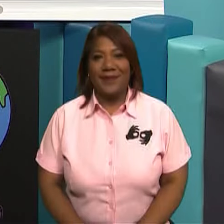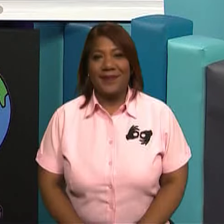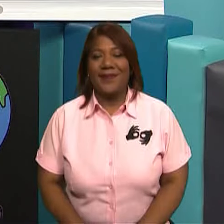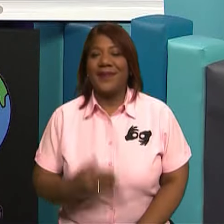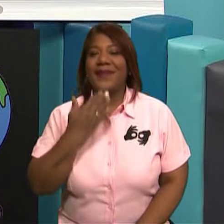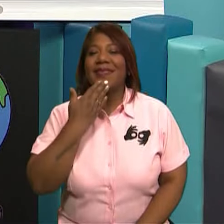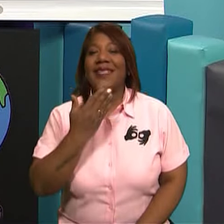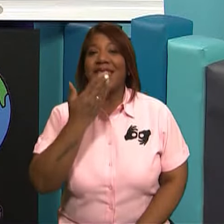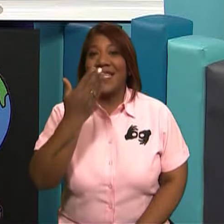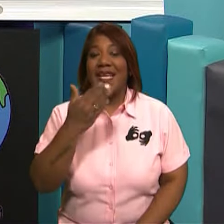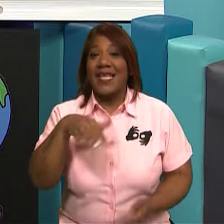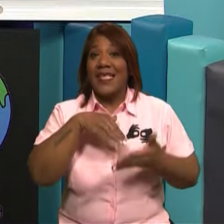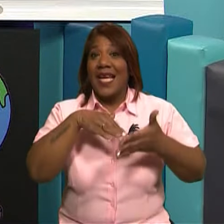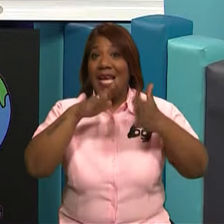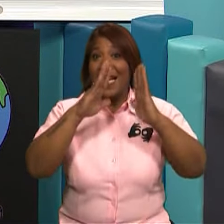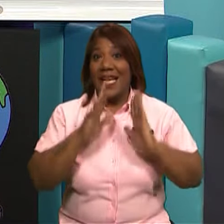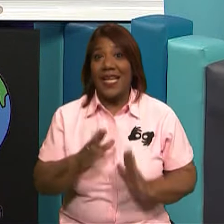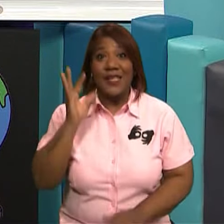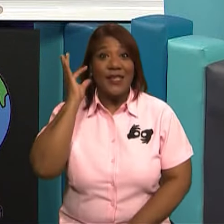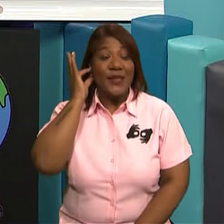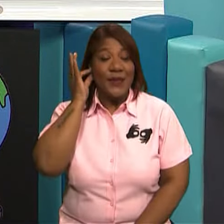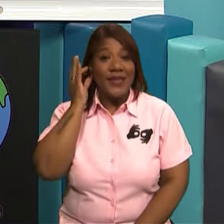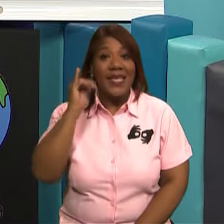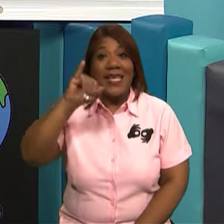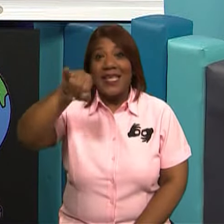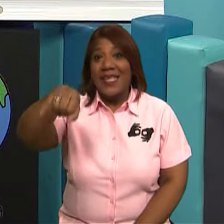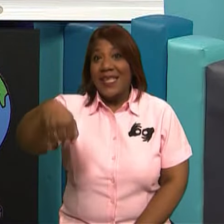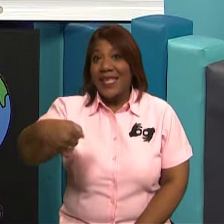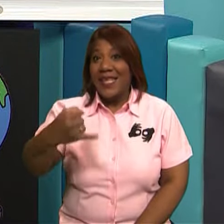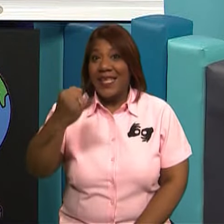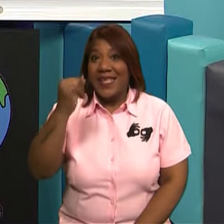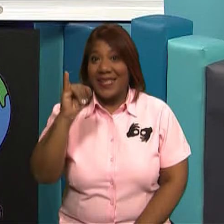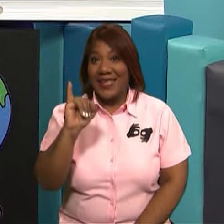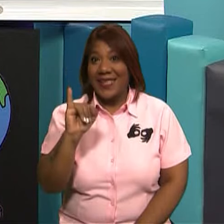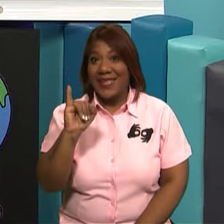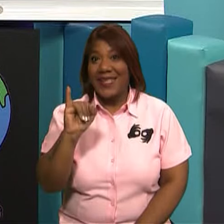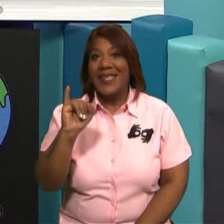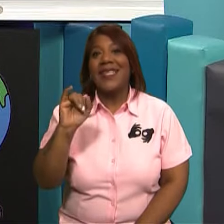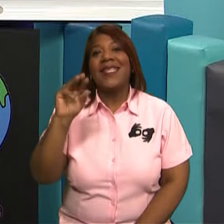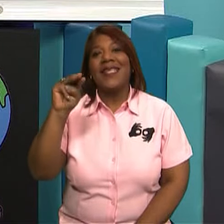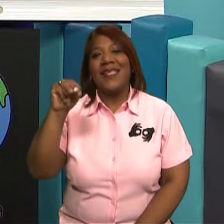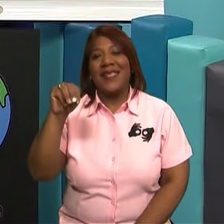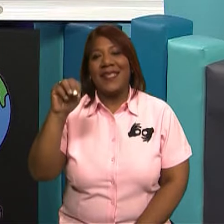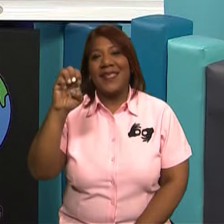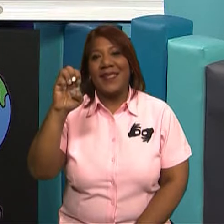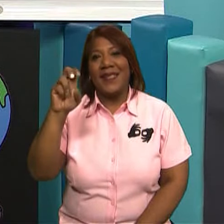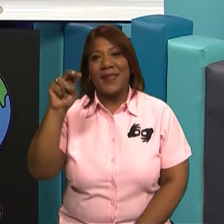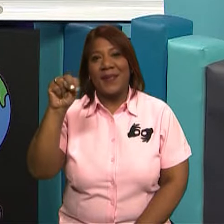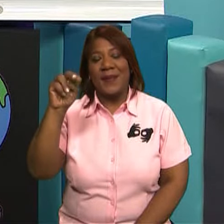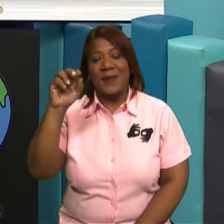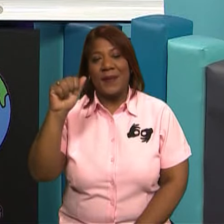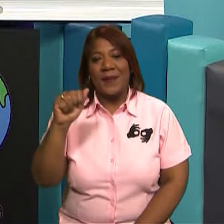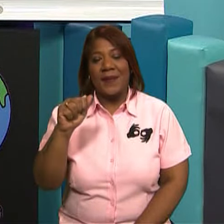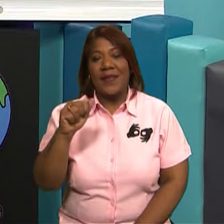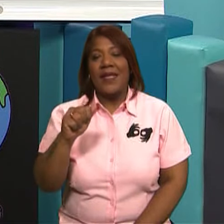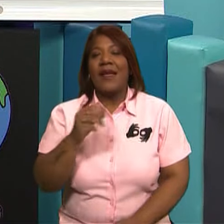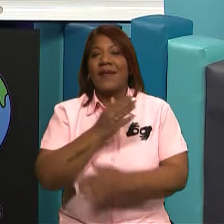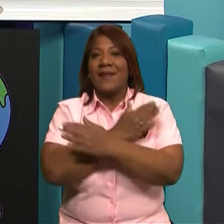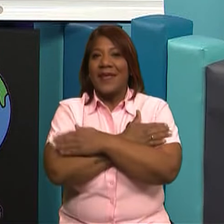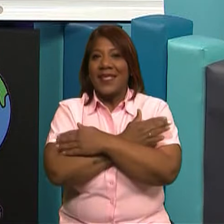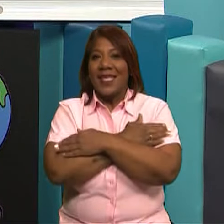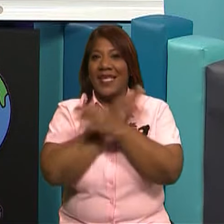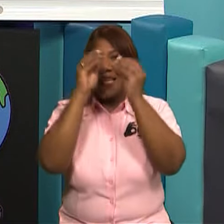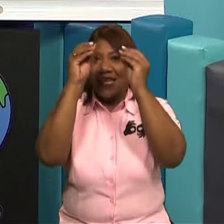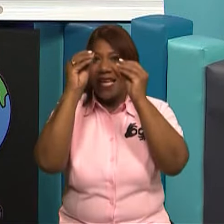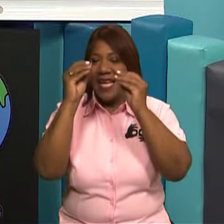Muchísimas gracias a Jimena Barraza y le mandamos un saludo también a su maestra Fátima de León hasta la Escuela Bilingüe Oficial Simeón